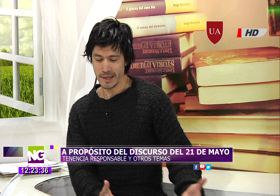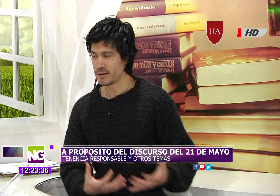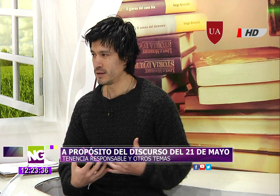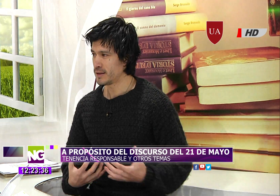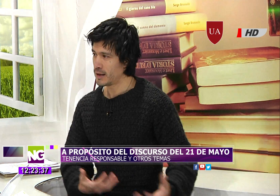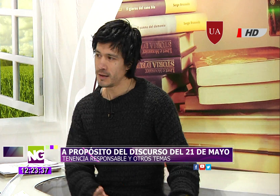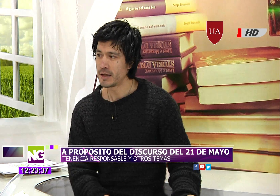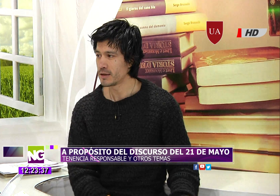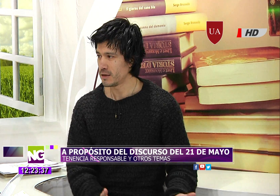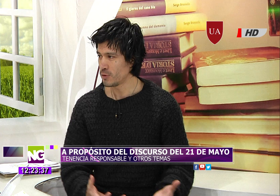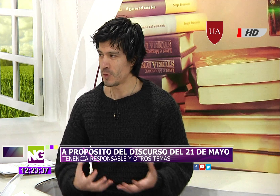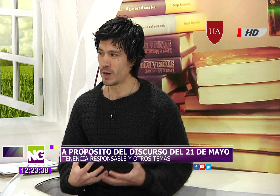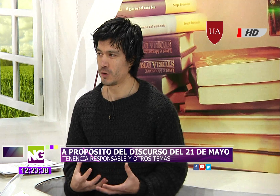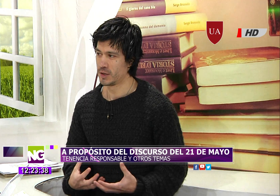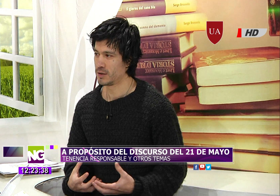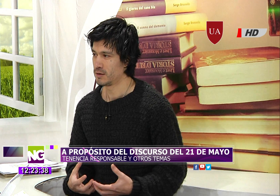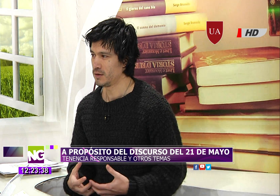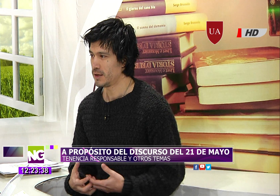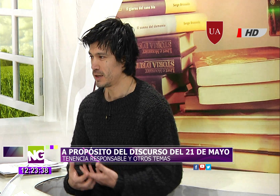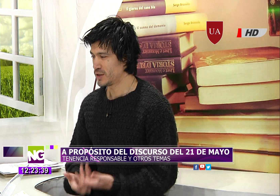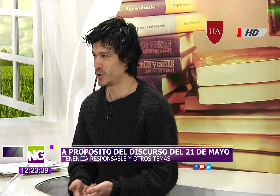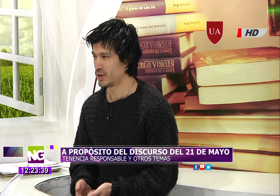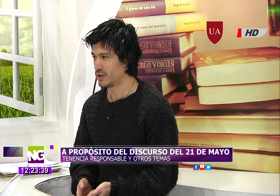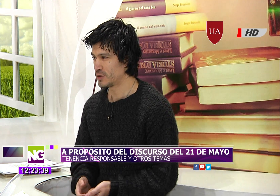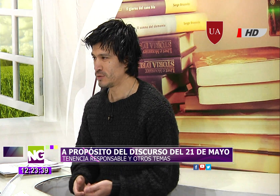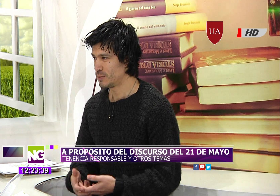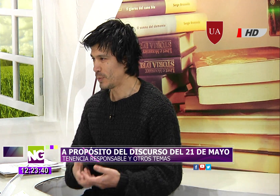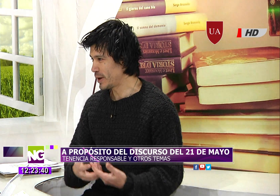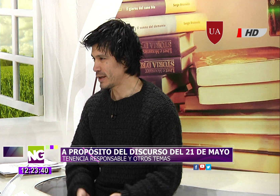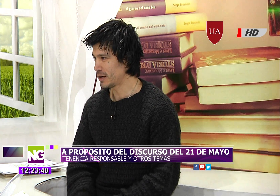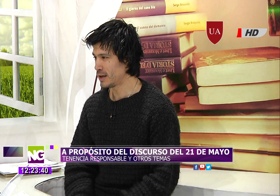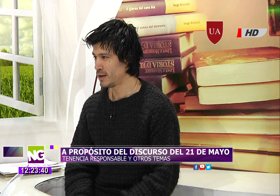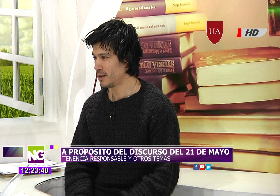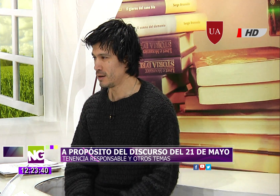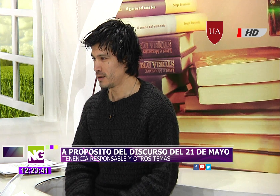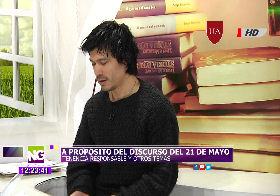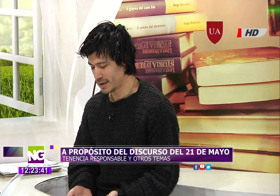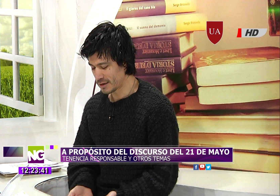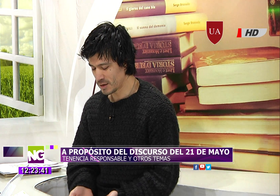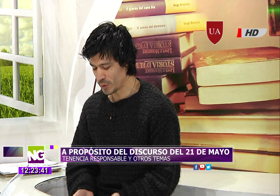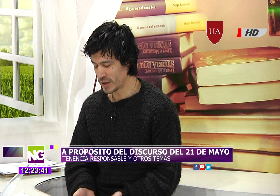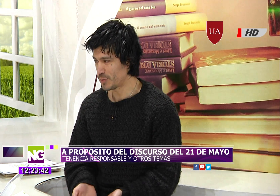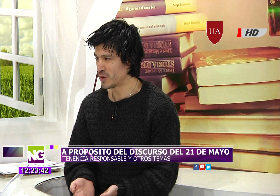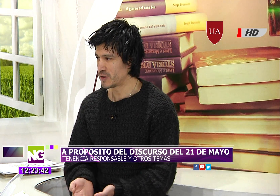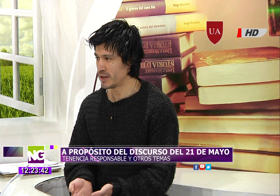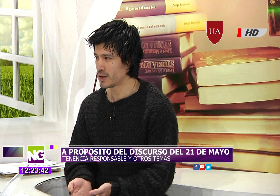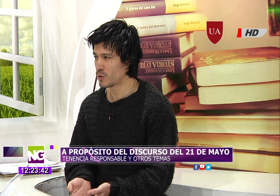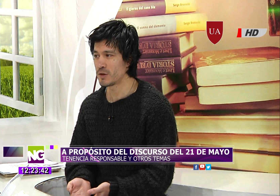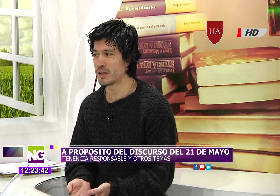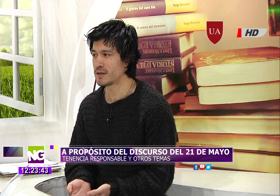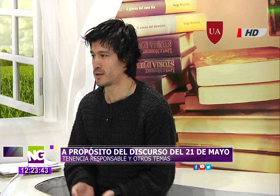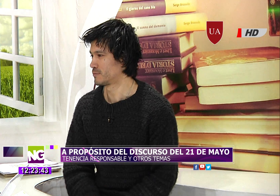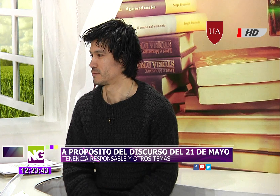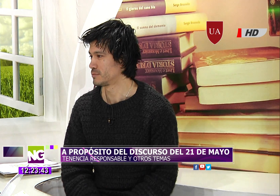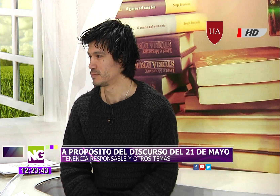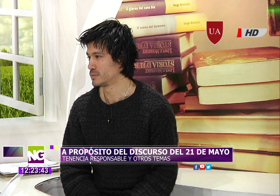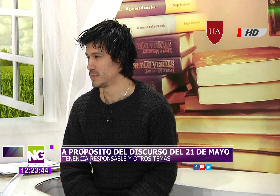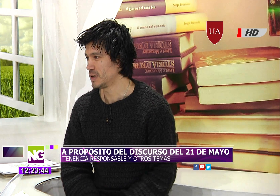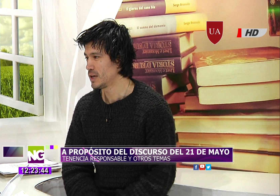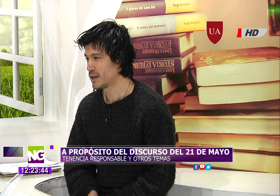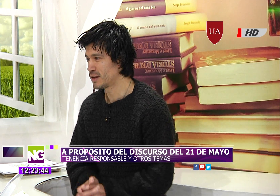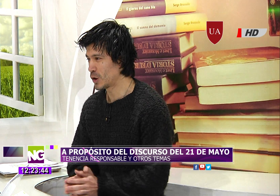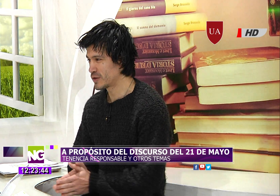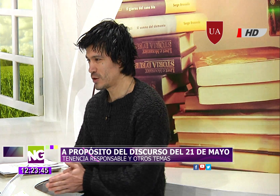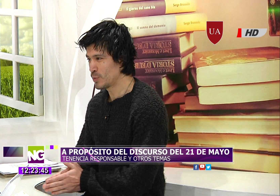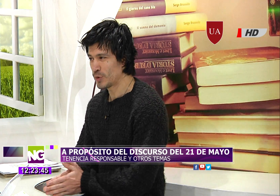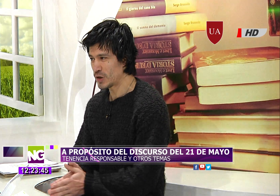o al adquirir una mascota. ¿Ya? Eso es. Y son varias este tipo de responsabilidades que uno tiene que tener.